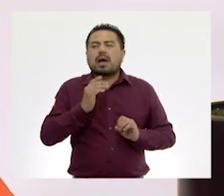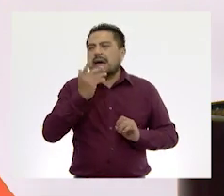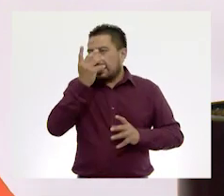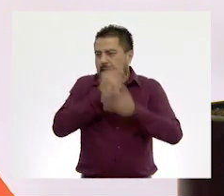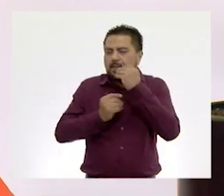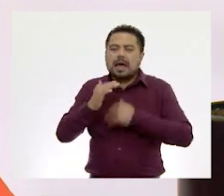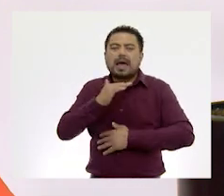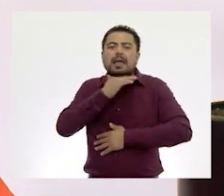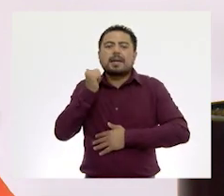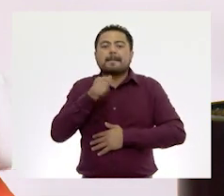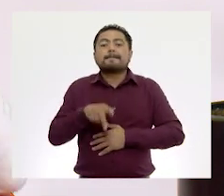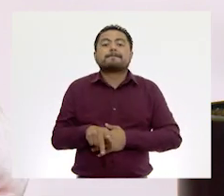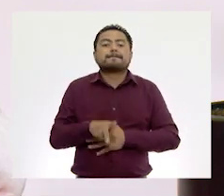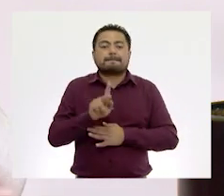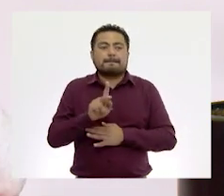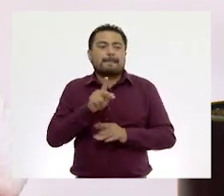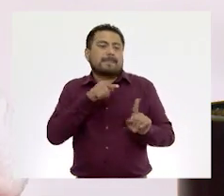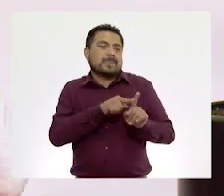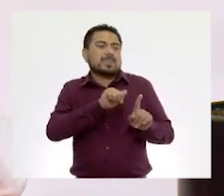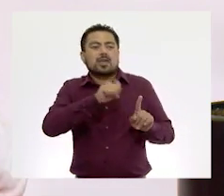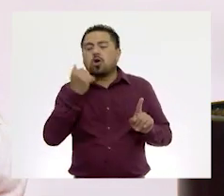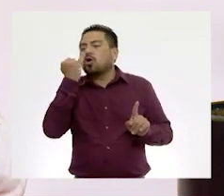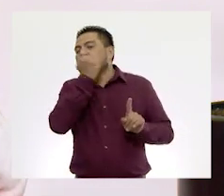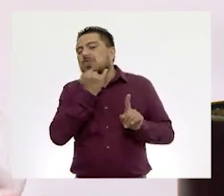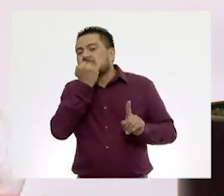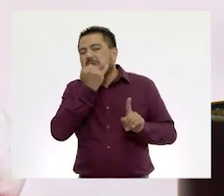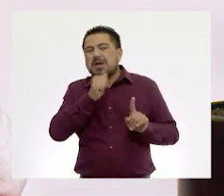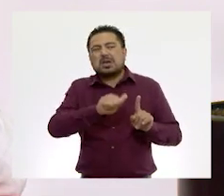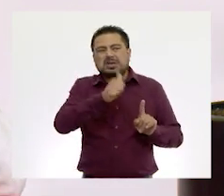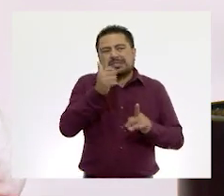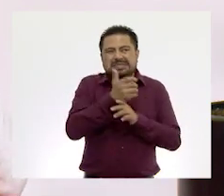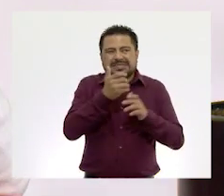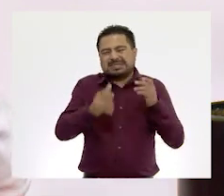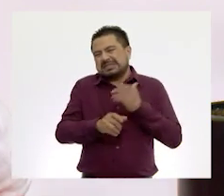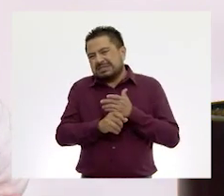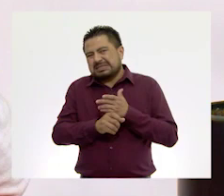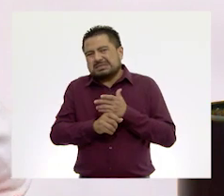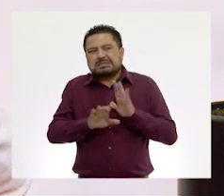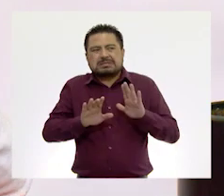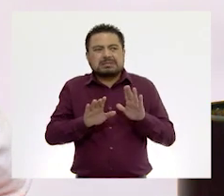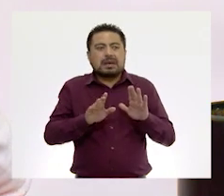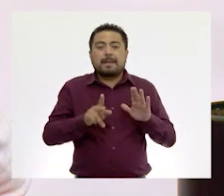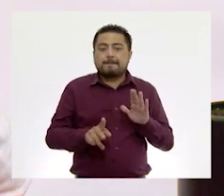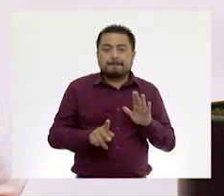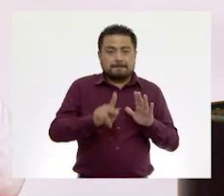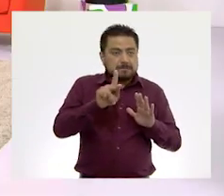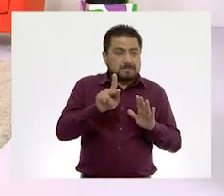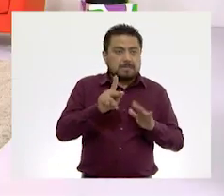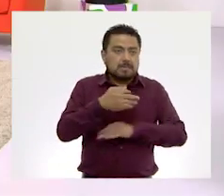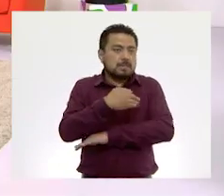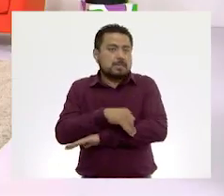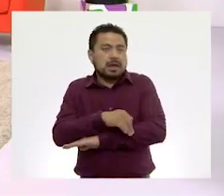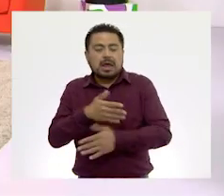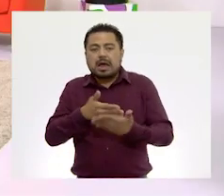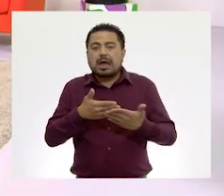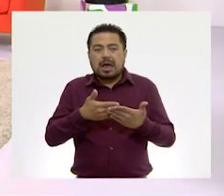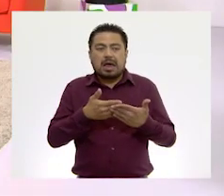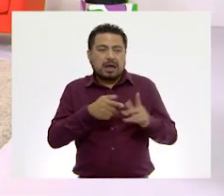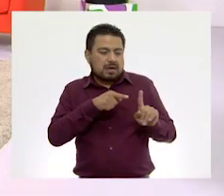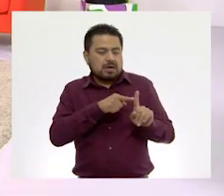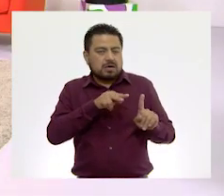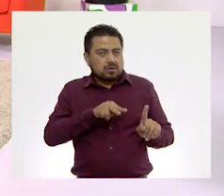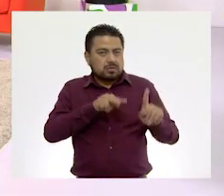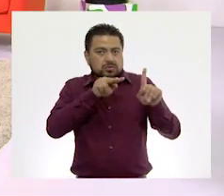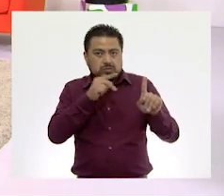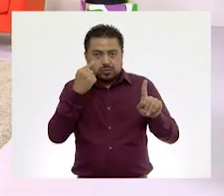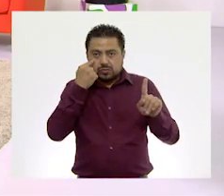alemán, pero porque pues, es otro idioma, son otros, ¿no? Referentes, pero mientras sea en una modalidad